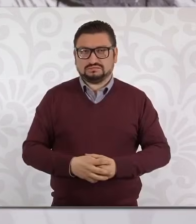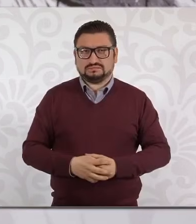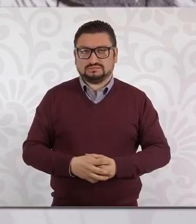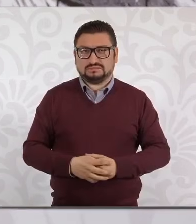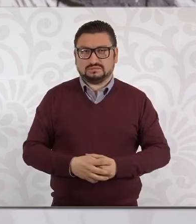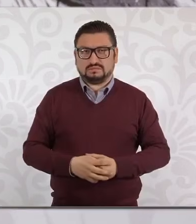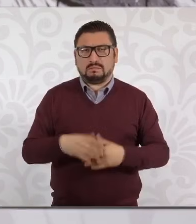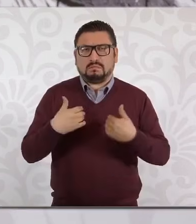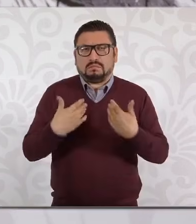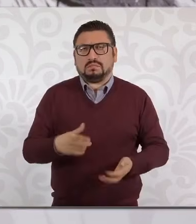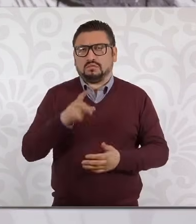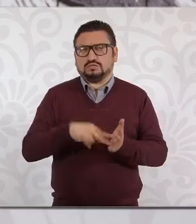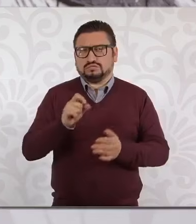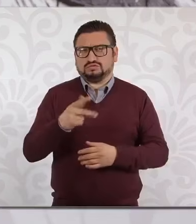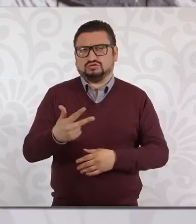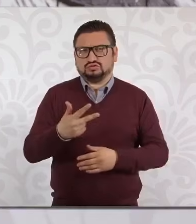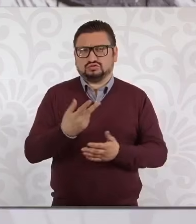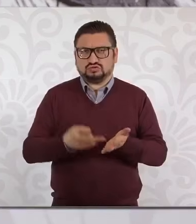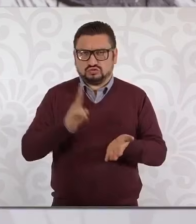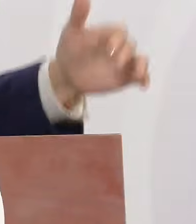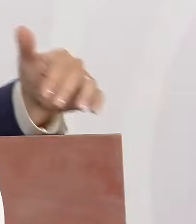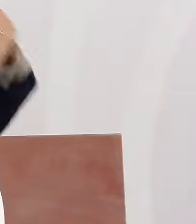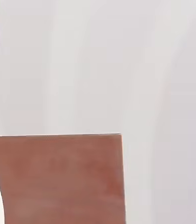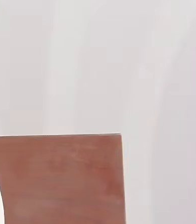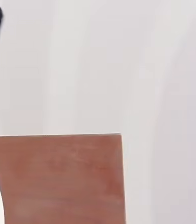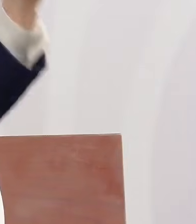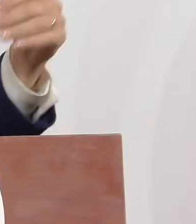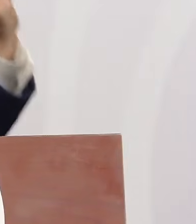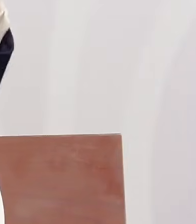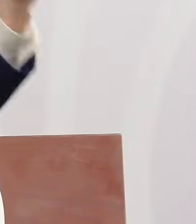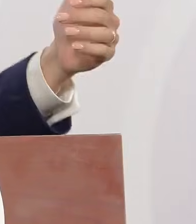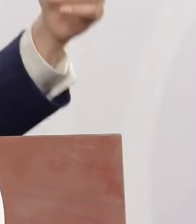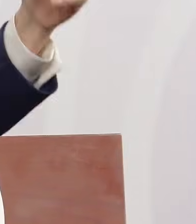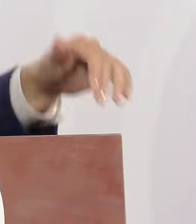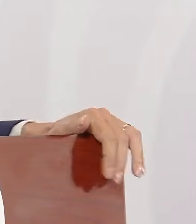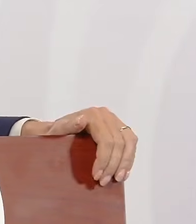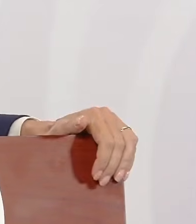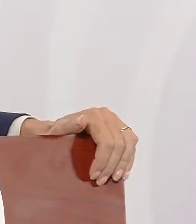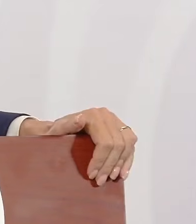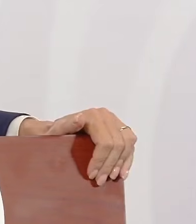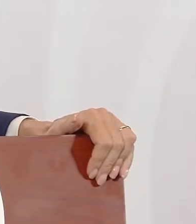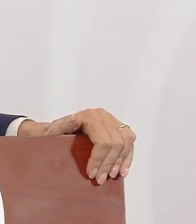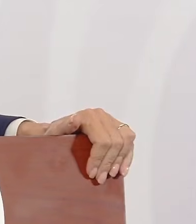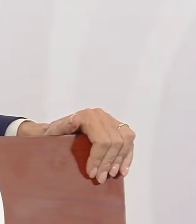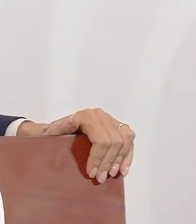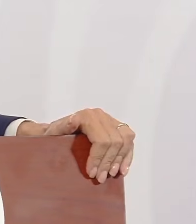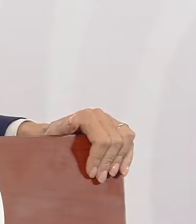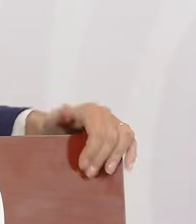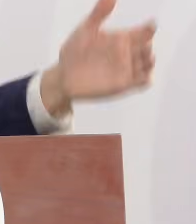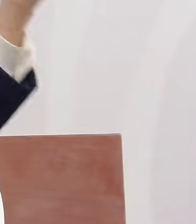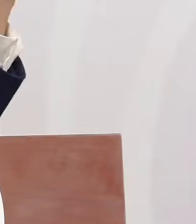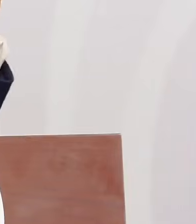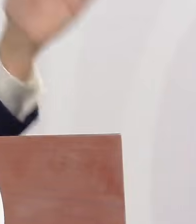¿Para qué hacerlo en el 28? ¿Para qué hacer de nuevo casillas, de nuevo, si es que se solicita la revocación de